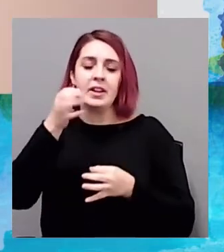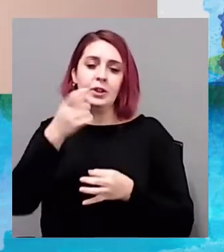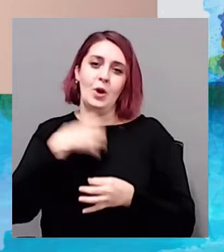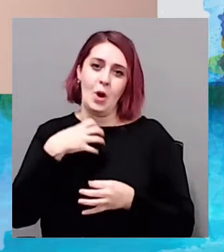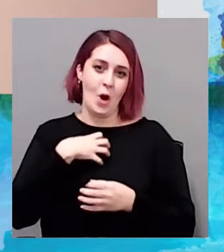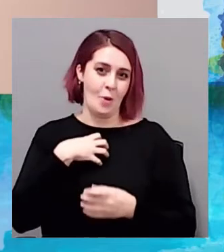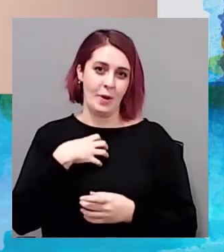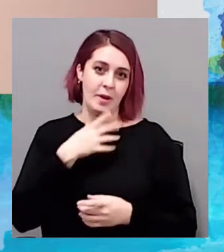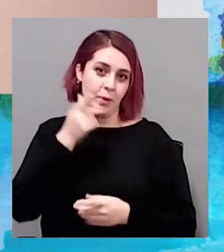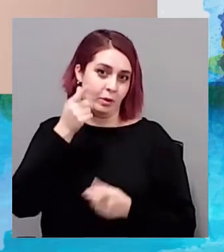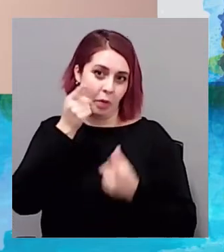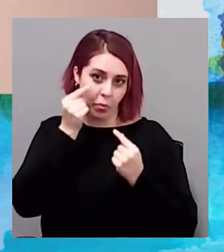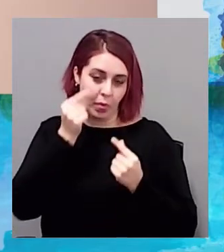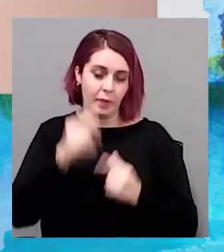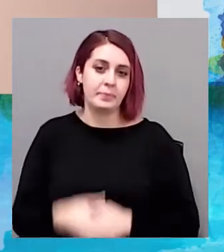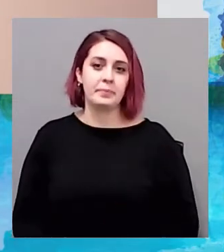yo.